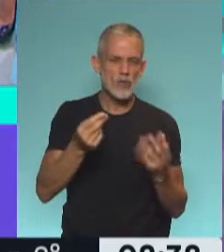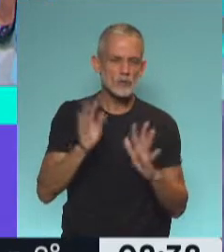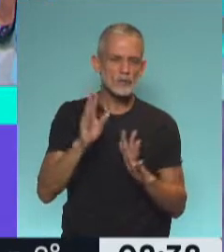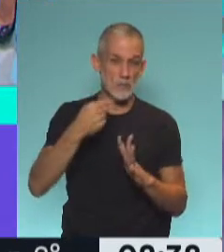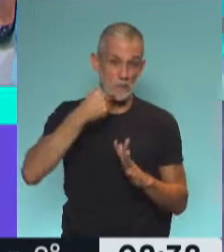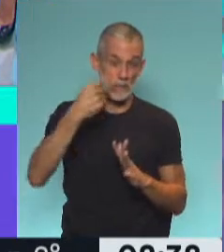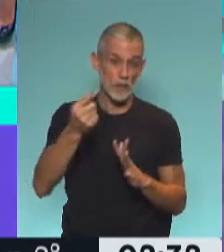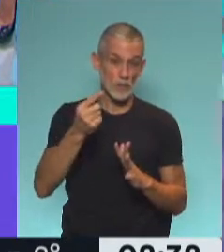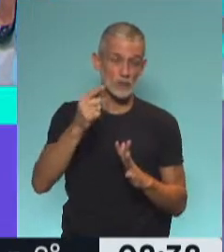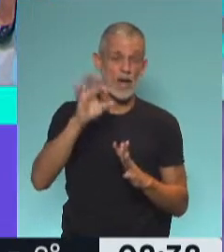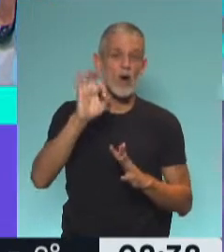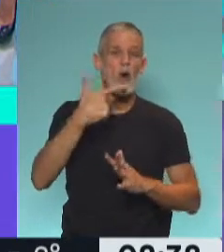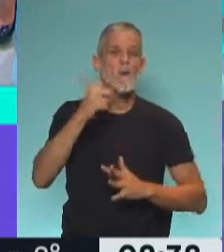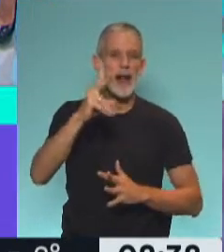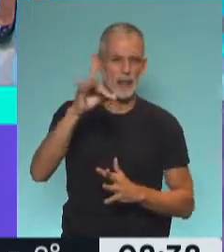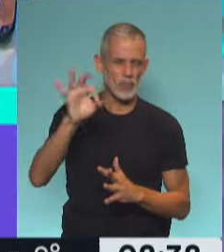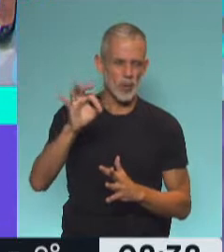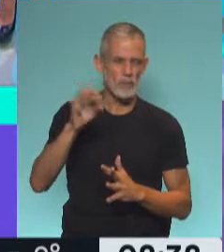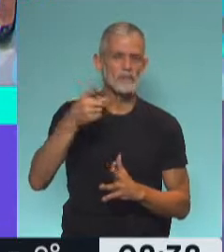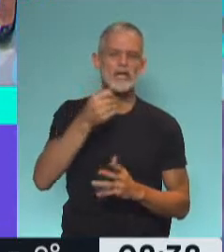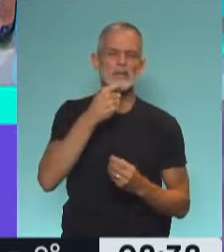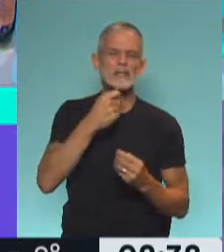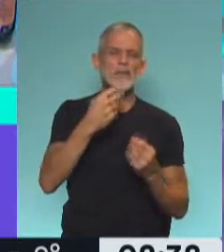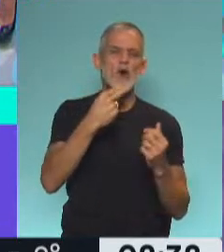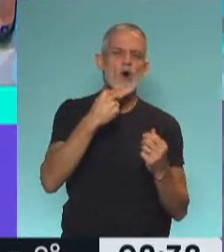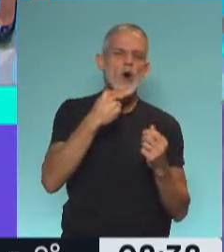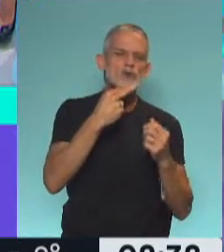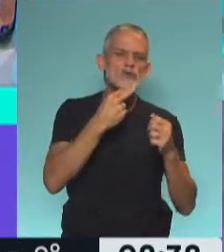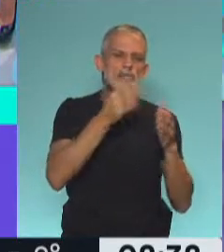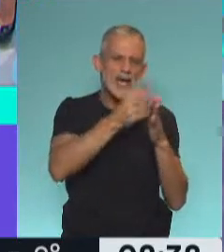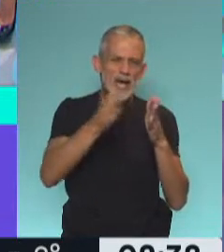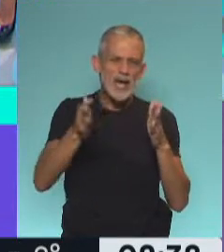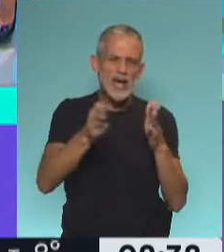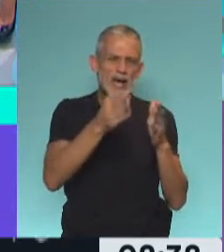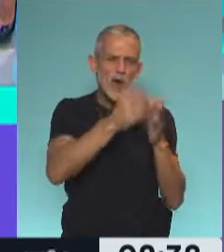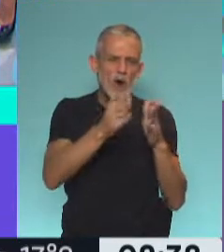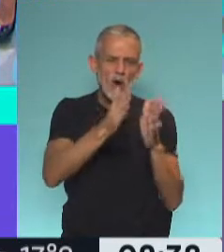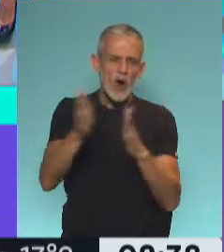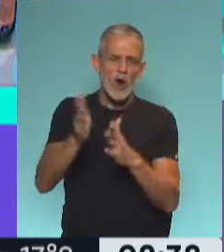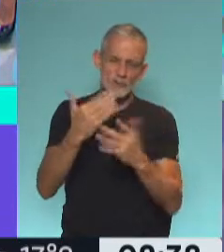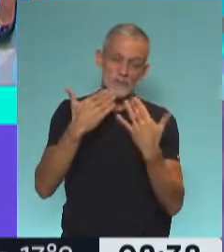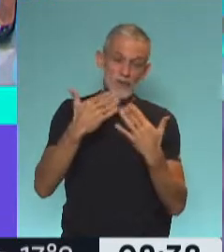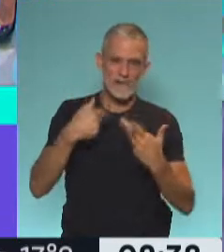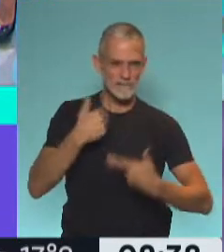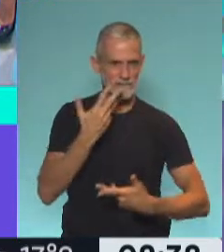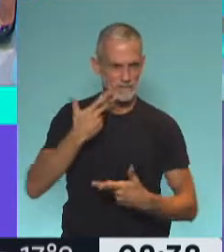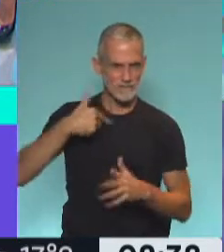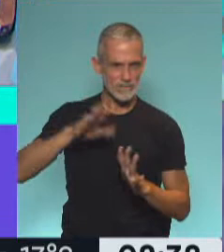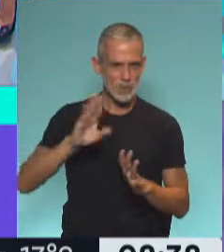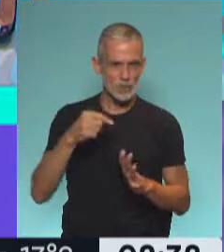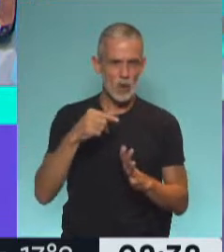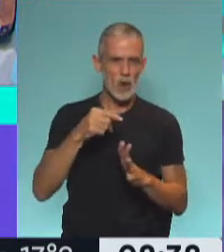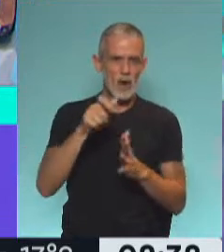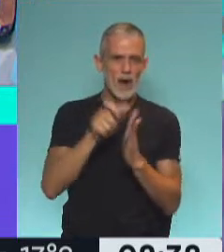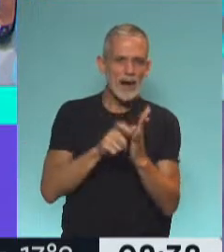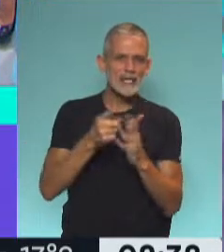consultar, sí, a Osvaldo. ¿Qué pasa con esos 11 cortes? Buenos días. ¿Qué tal, Osvaldo? ¿Cómo anda? Buen día. Gracias por atendernos. Nos tentó bien, muchísimo, con las recetas